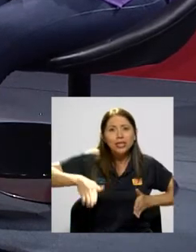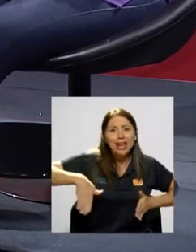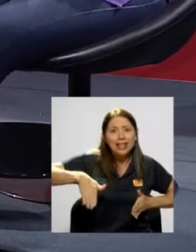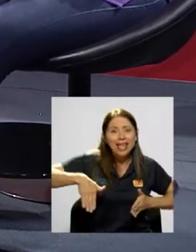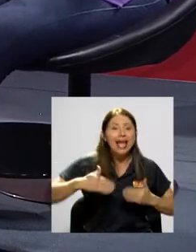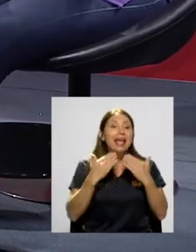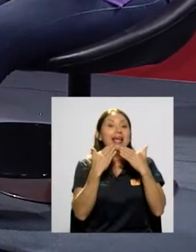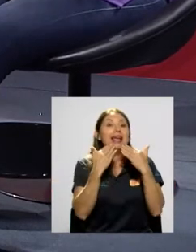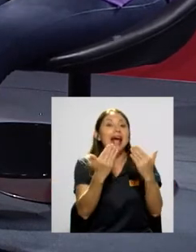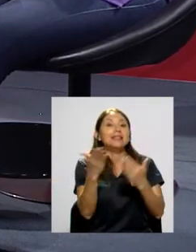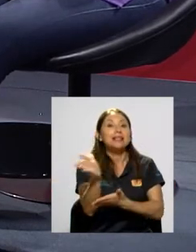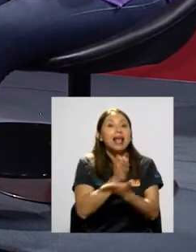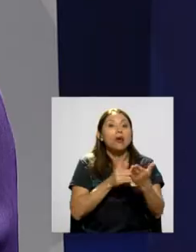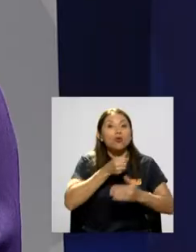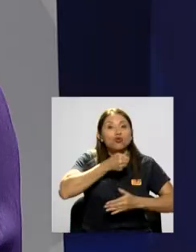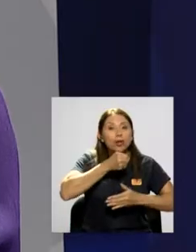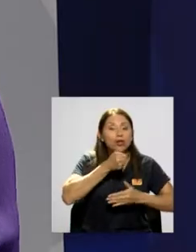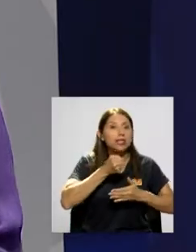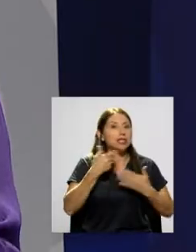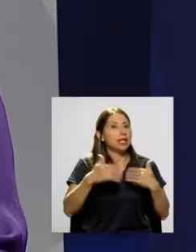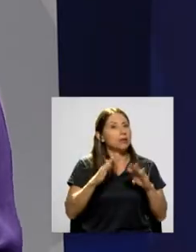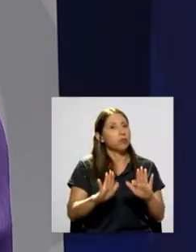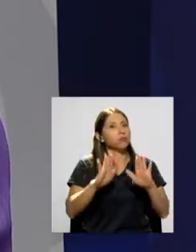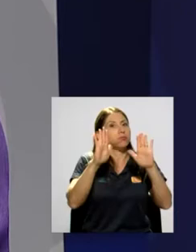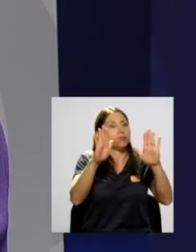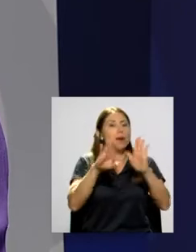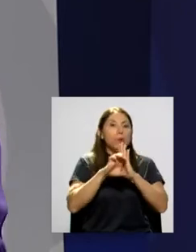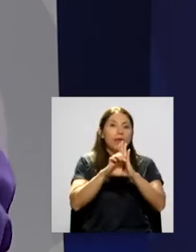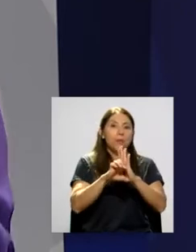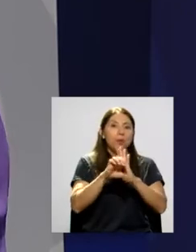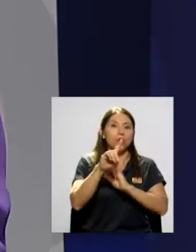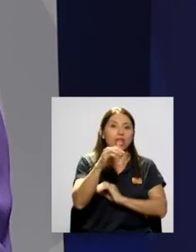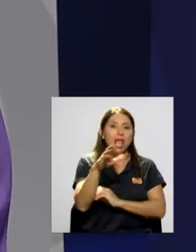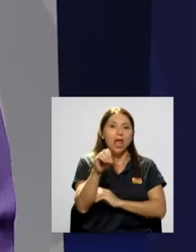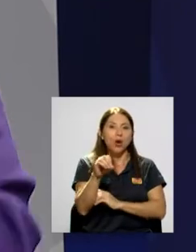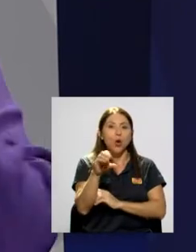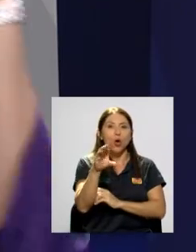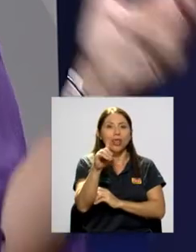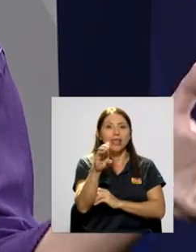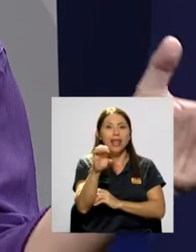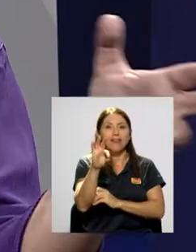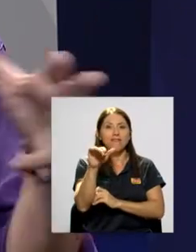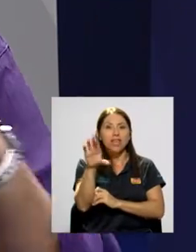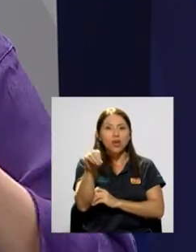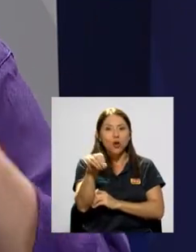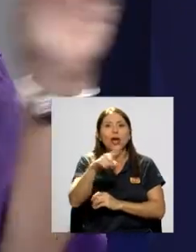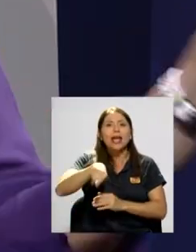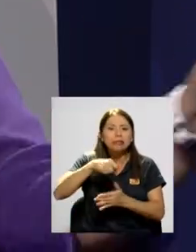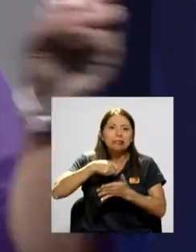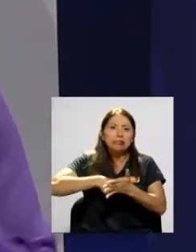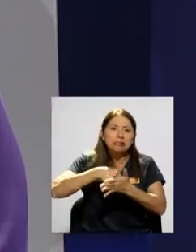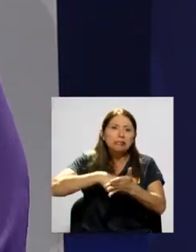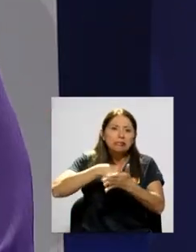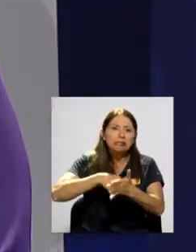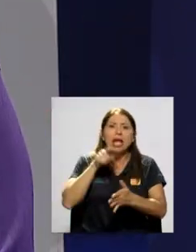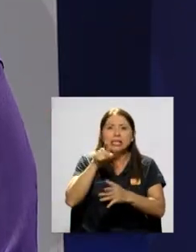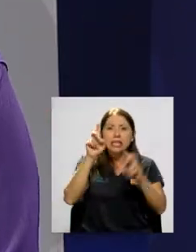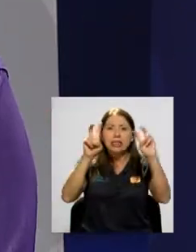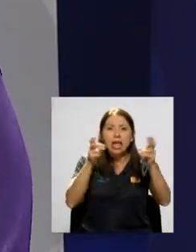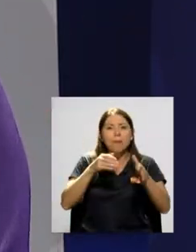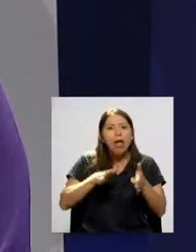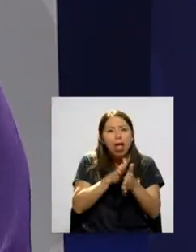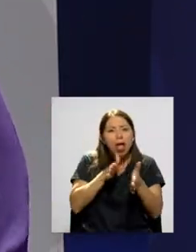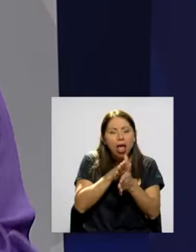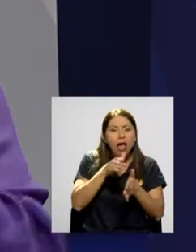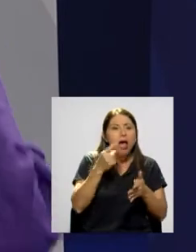agudeza de algunos periodistas, entre ellos Diego Delfino y algunos otros medios, que insistían sobre este tema, que colocaban, que unían piezas del rompecabezas, ¿verdad?